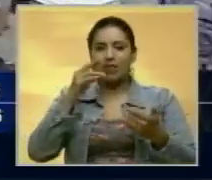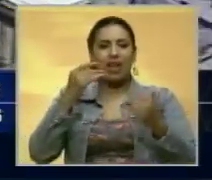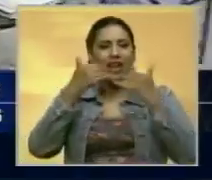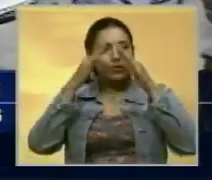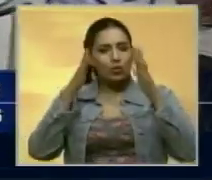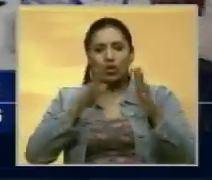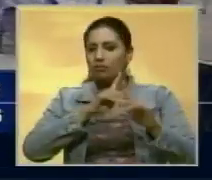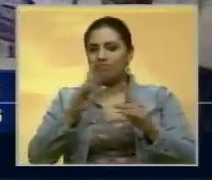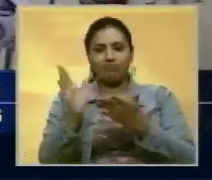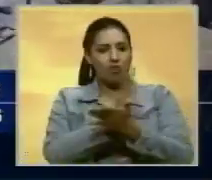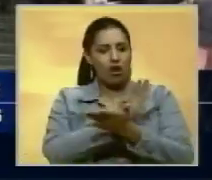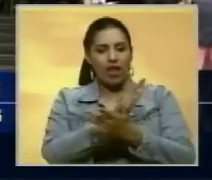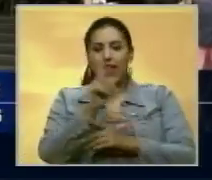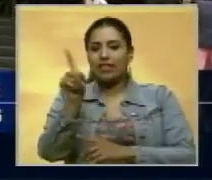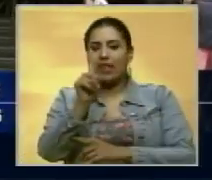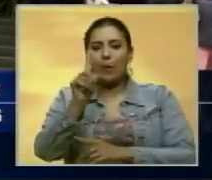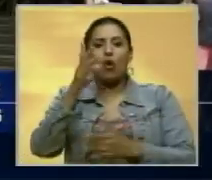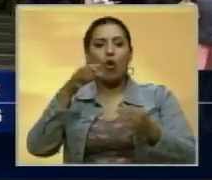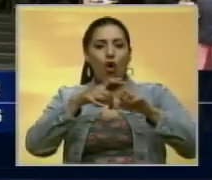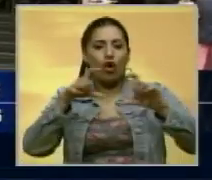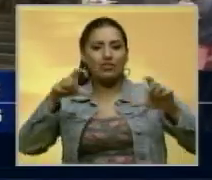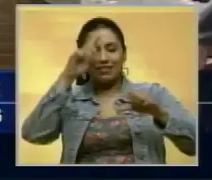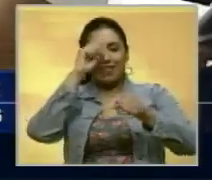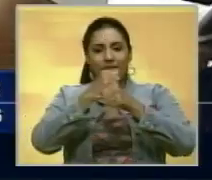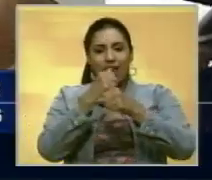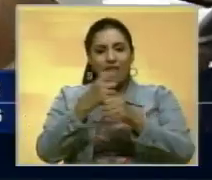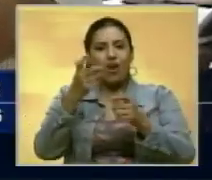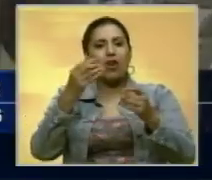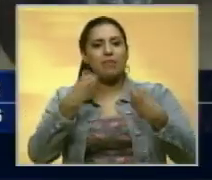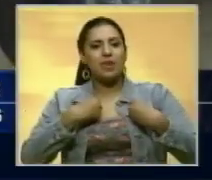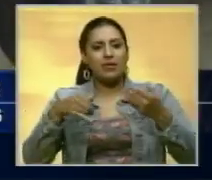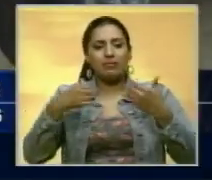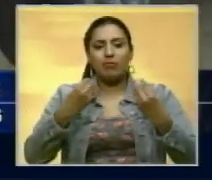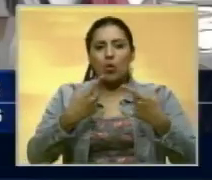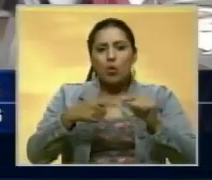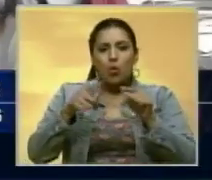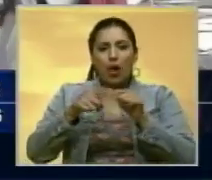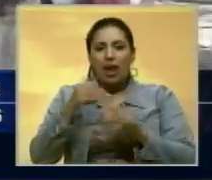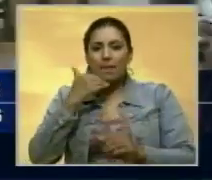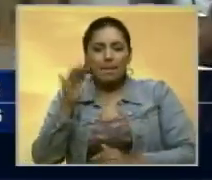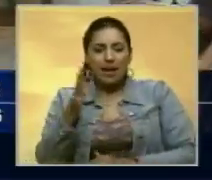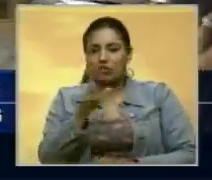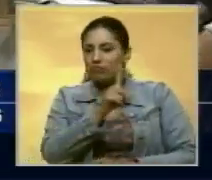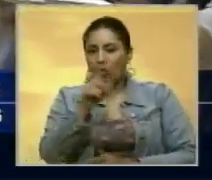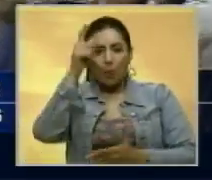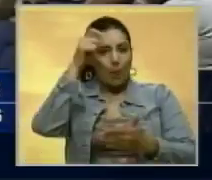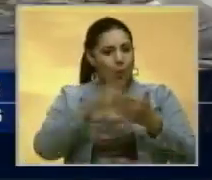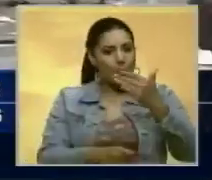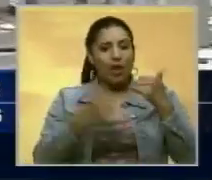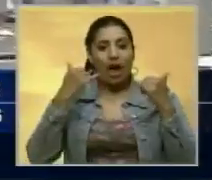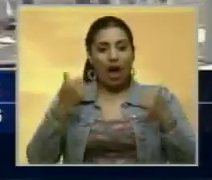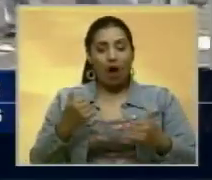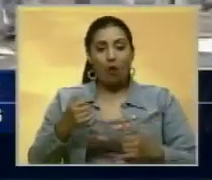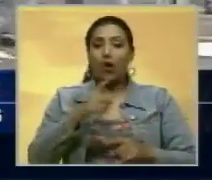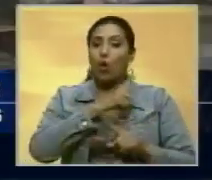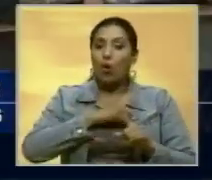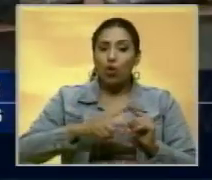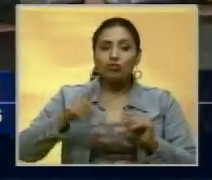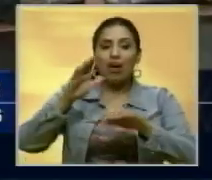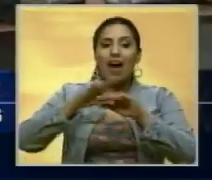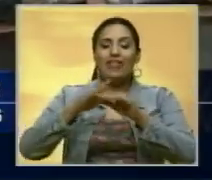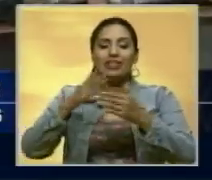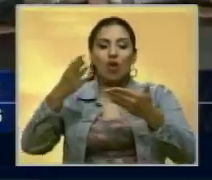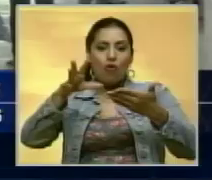los estudiantes. Tampoco constancias de trabajo, de residencia o cualquier otro requisito similar. De igual forma, también queda prohibido